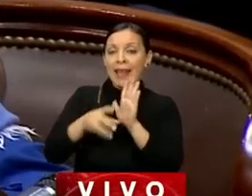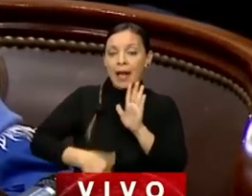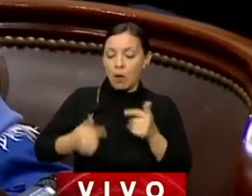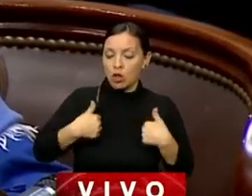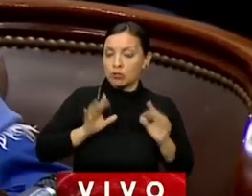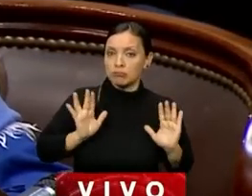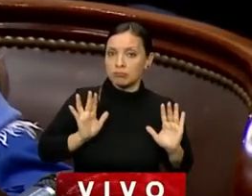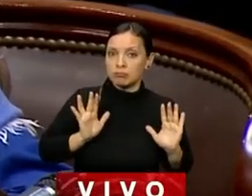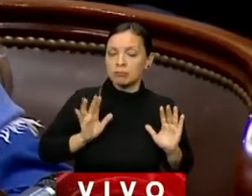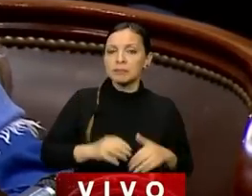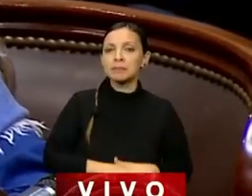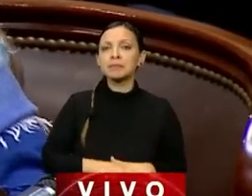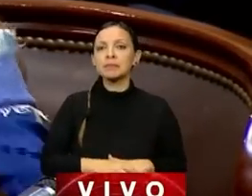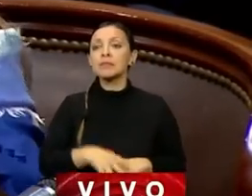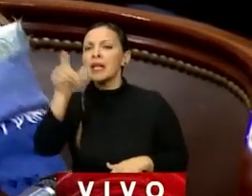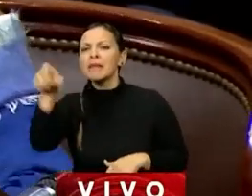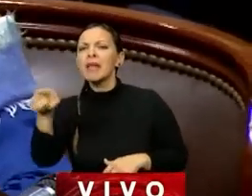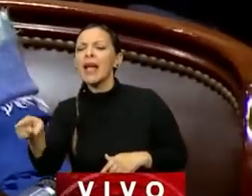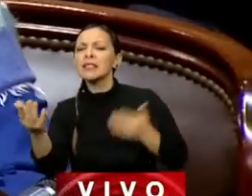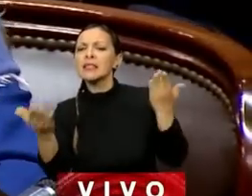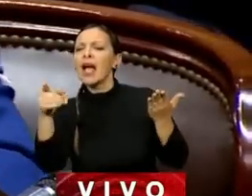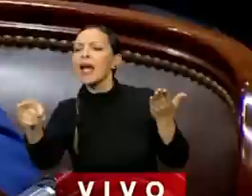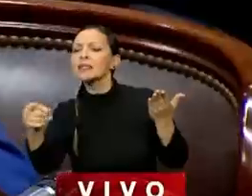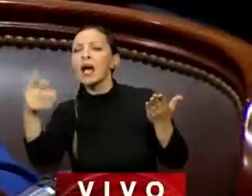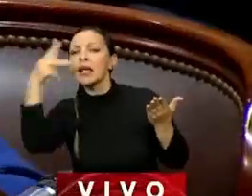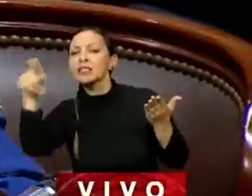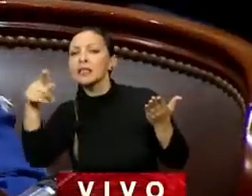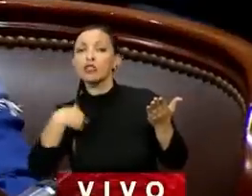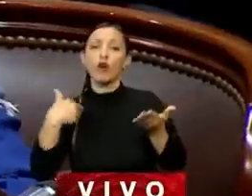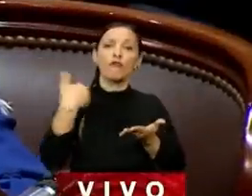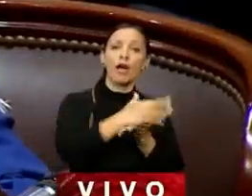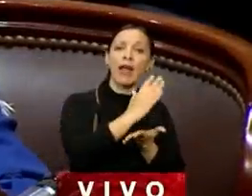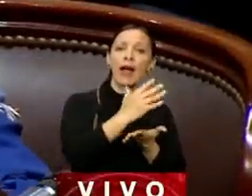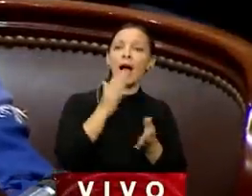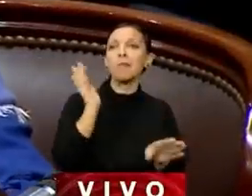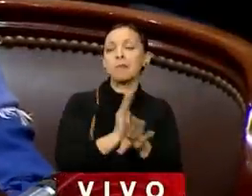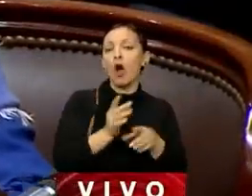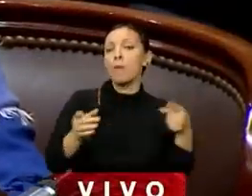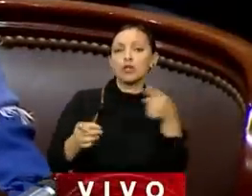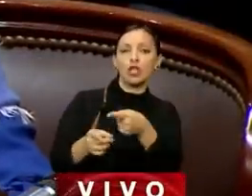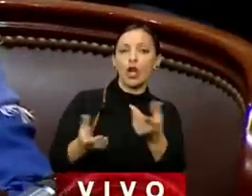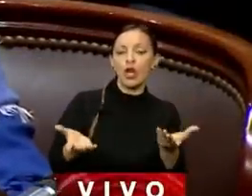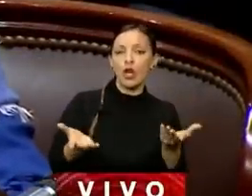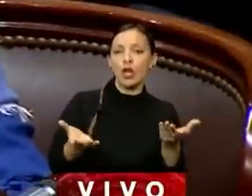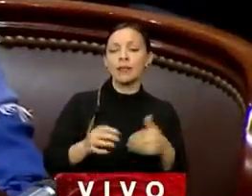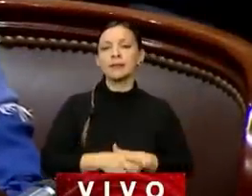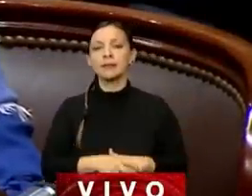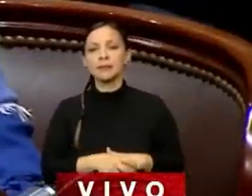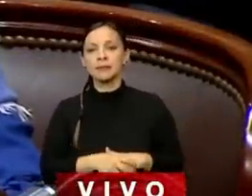aborto. Ella se fue con los kirchneristas, yo me quedé afuera, soy la oposición.